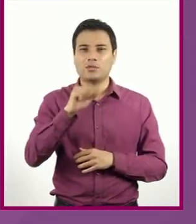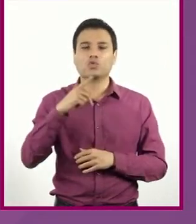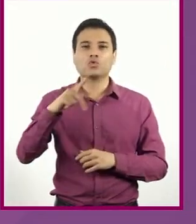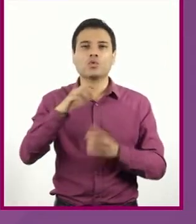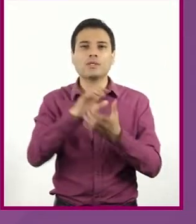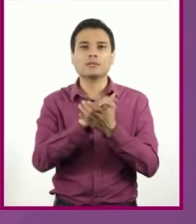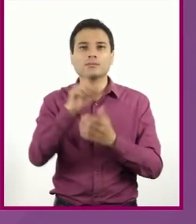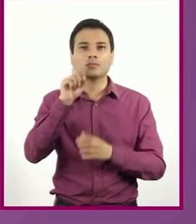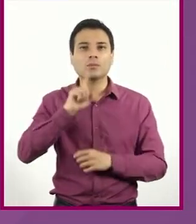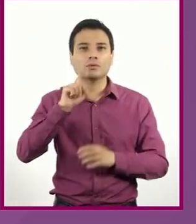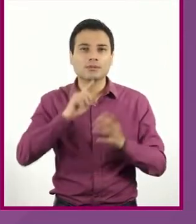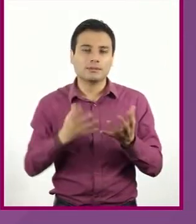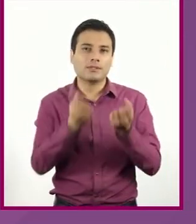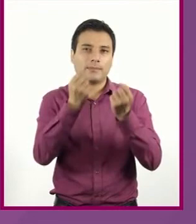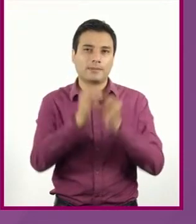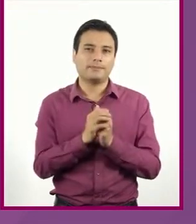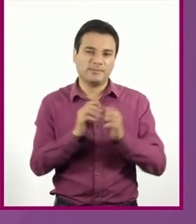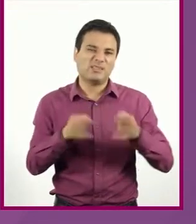en la mitología griega.